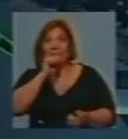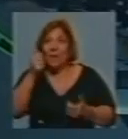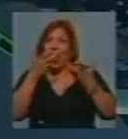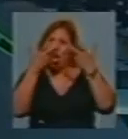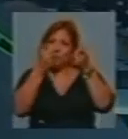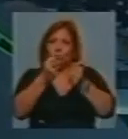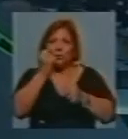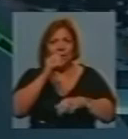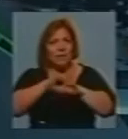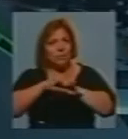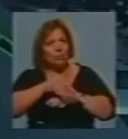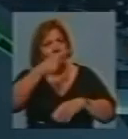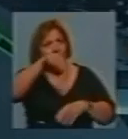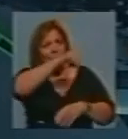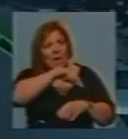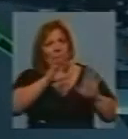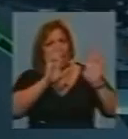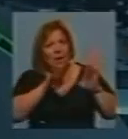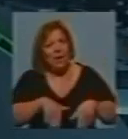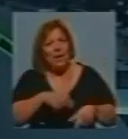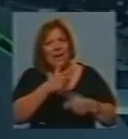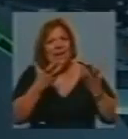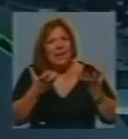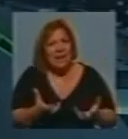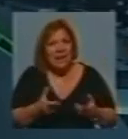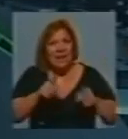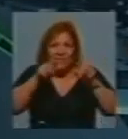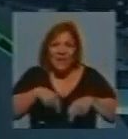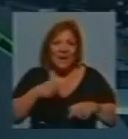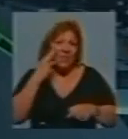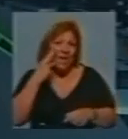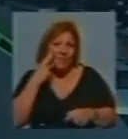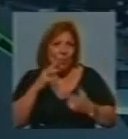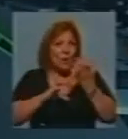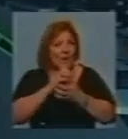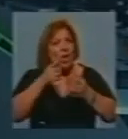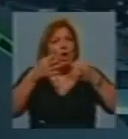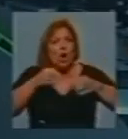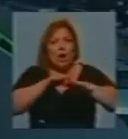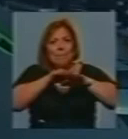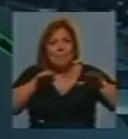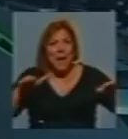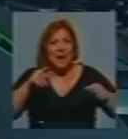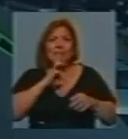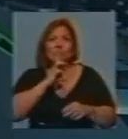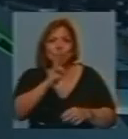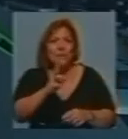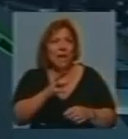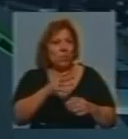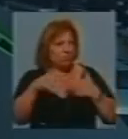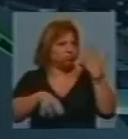Maduro y responsabilizó a los sectores de la oposición de pretender generar dificultades para el normal proceso luego del resultado electoral.